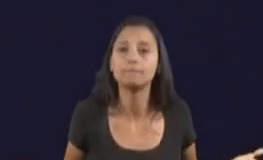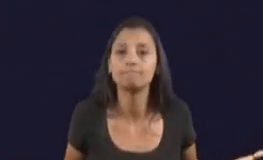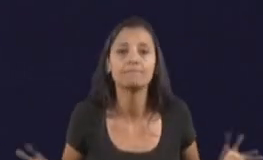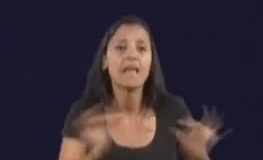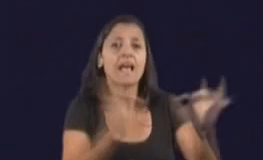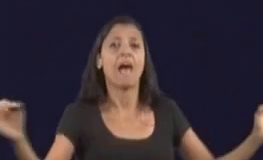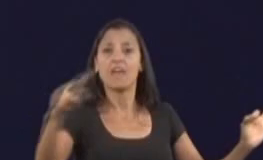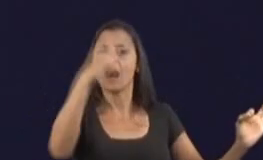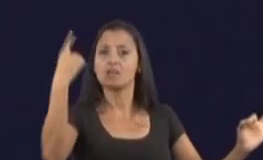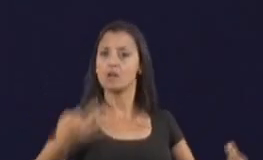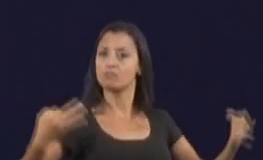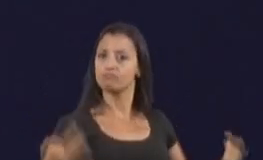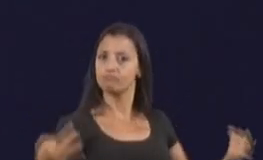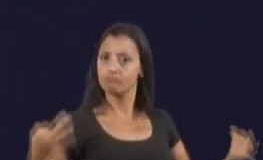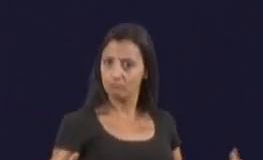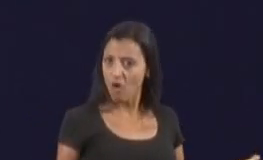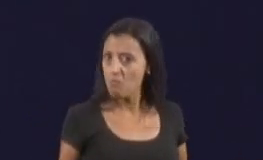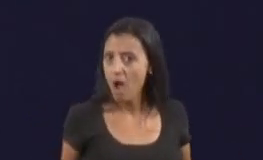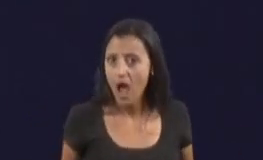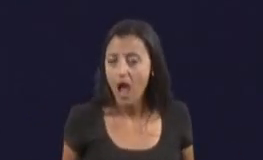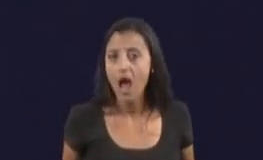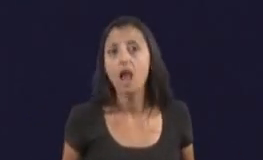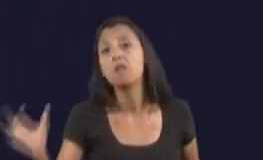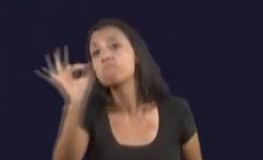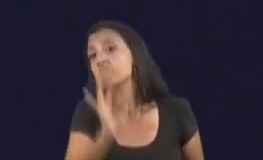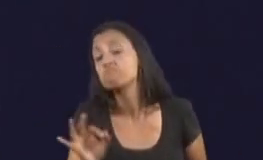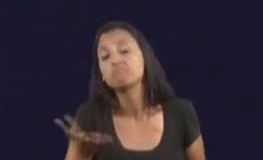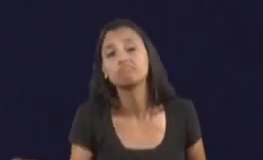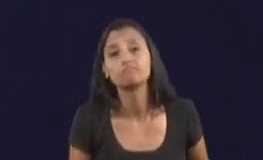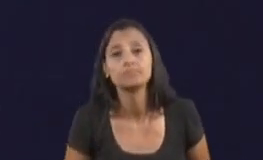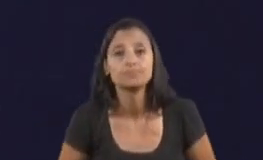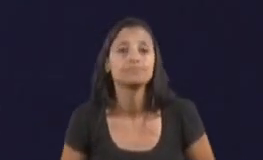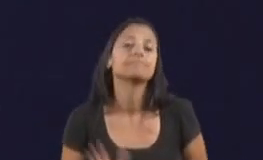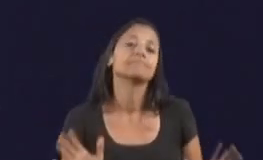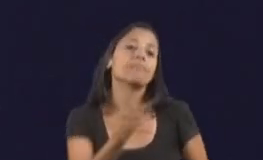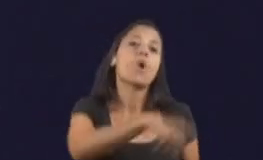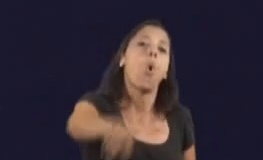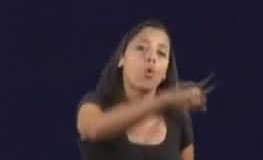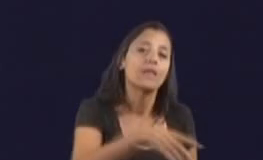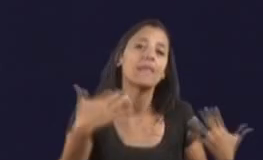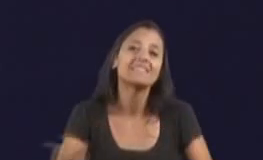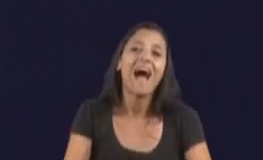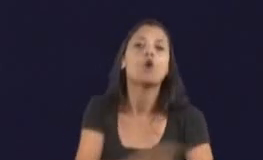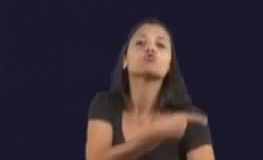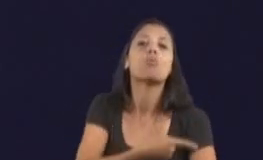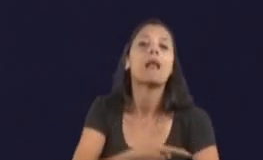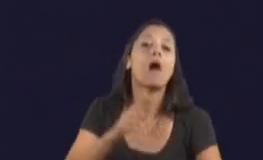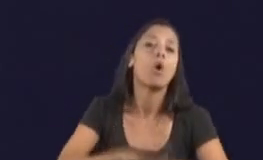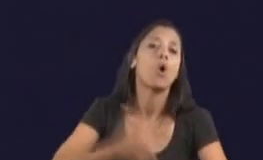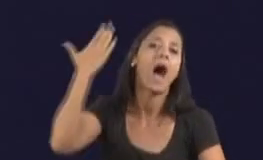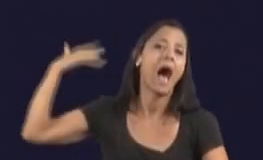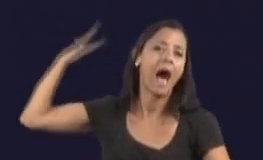una cadena nacional, sin ningún tipo de lógica. Estábamos muy acostumbrados a que la cadena nacional era